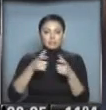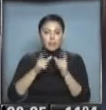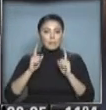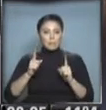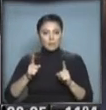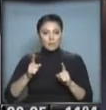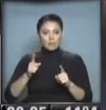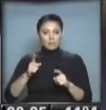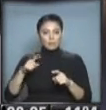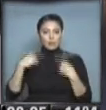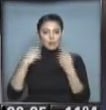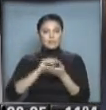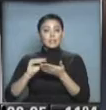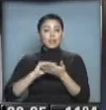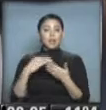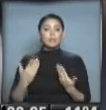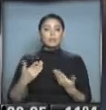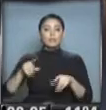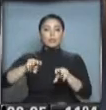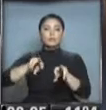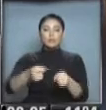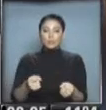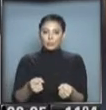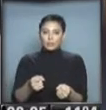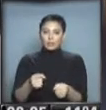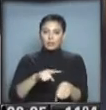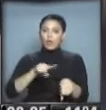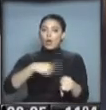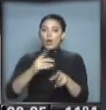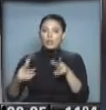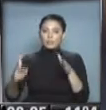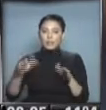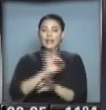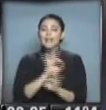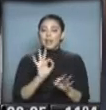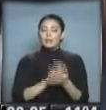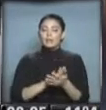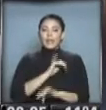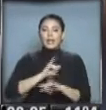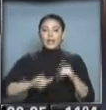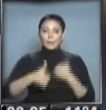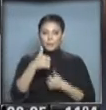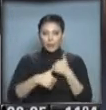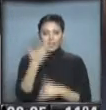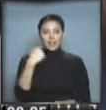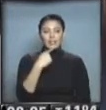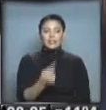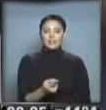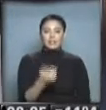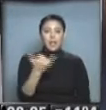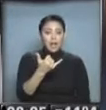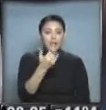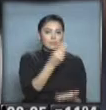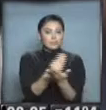propio recinto de la Cámara Alta y, claro, la interrupción por algunas horas, nada más, de la campaña electoral. Como decíamos anteriormente, hay